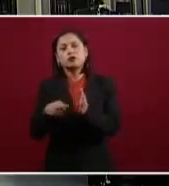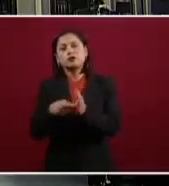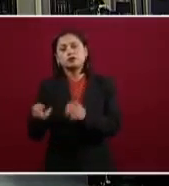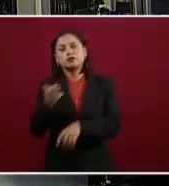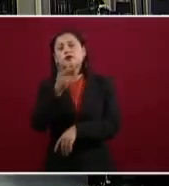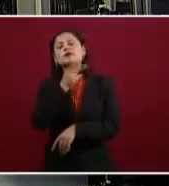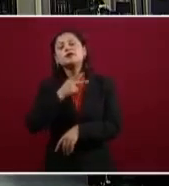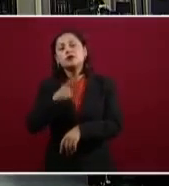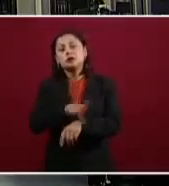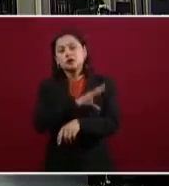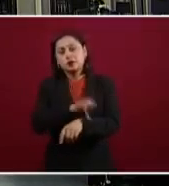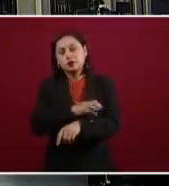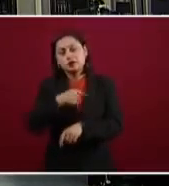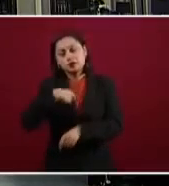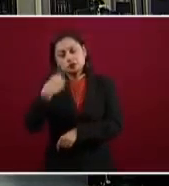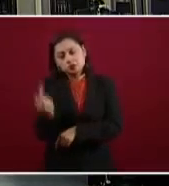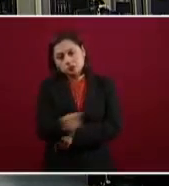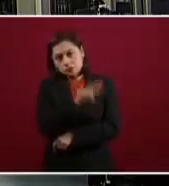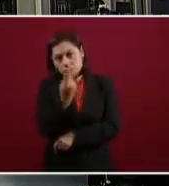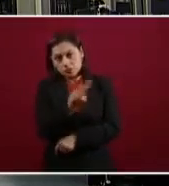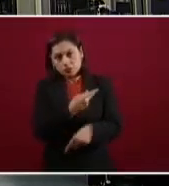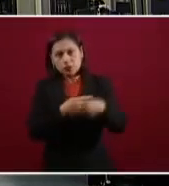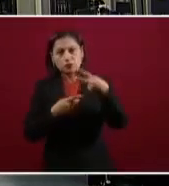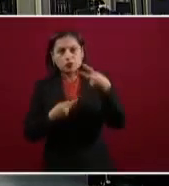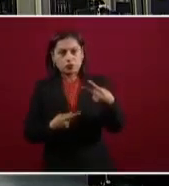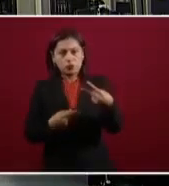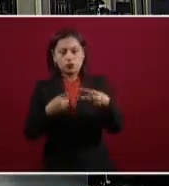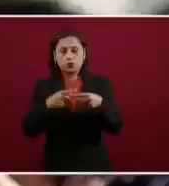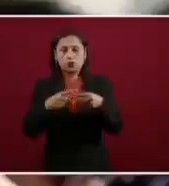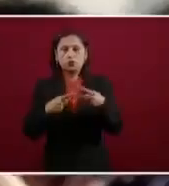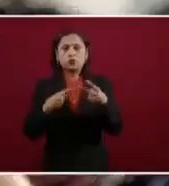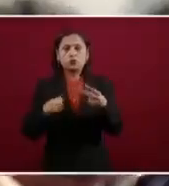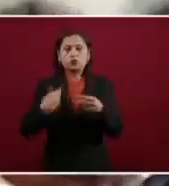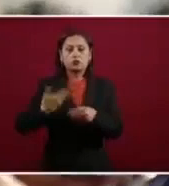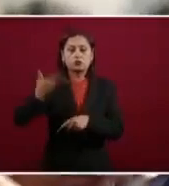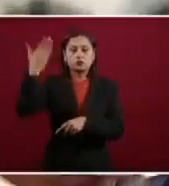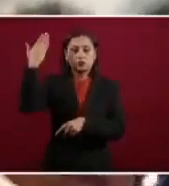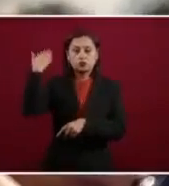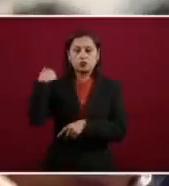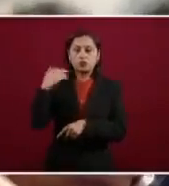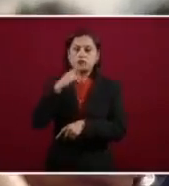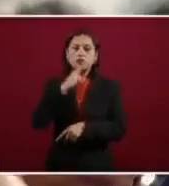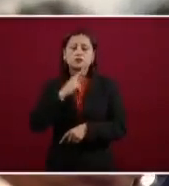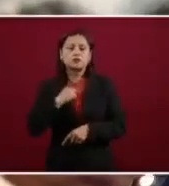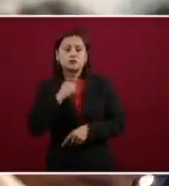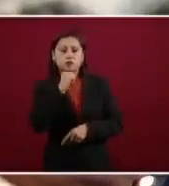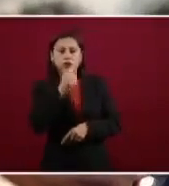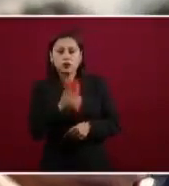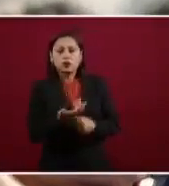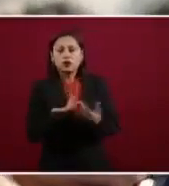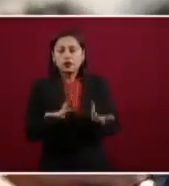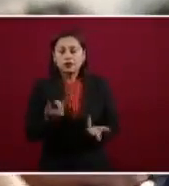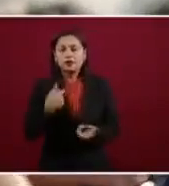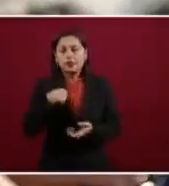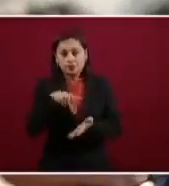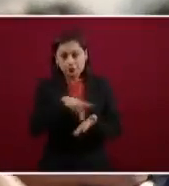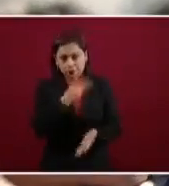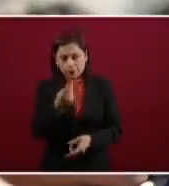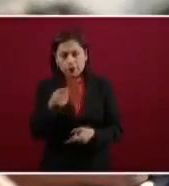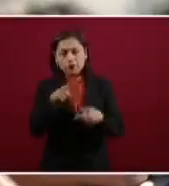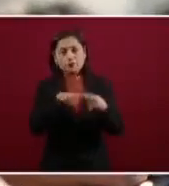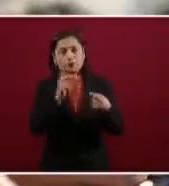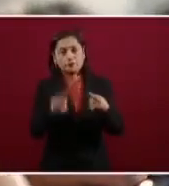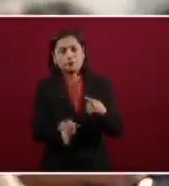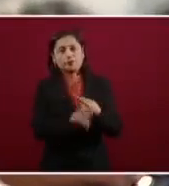mis dos preguntas de mi intervención anterior que no tuvieron respuesta y la primera fue